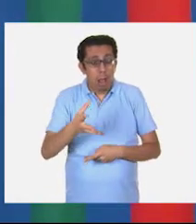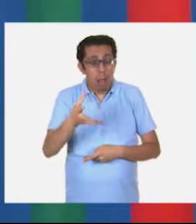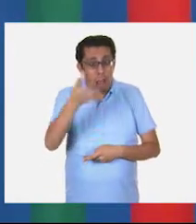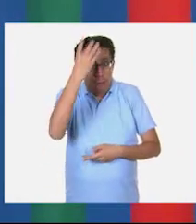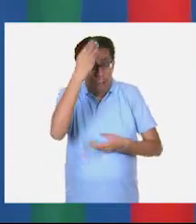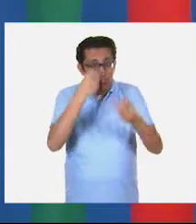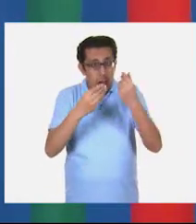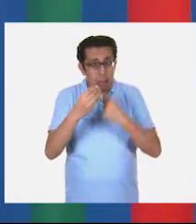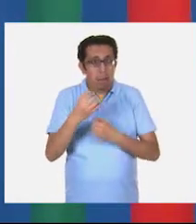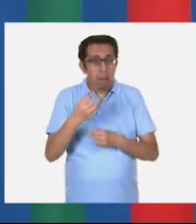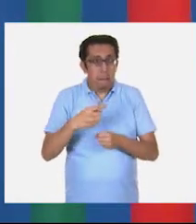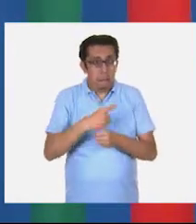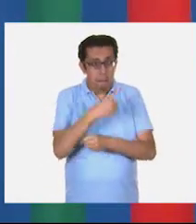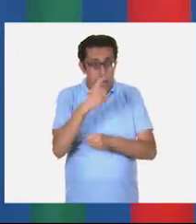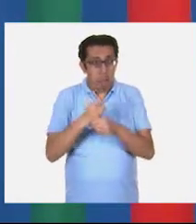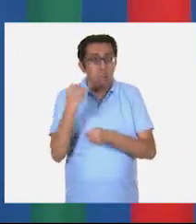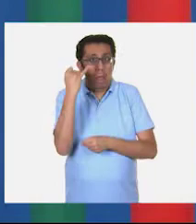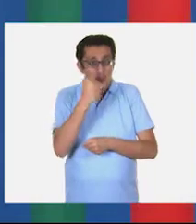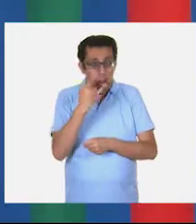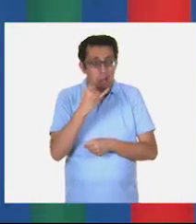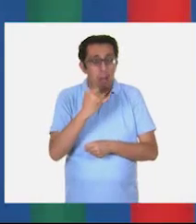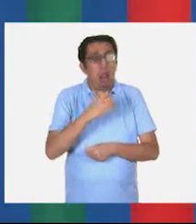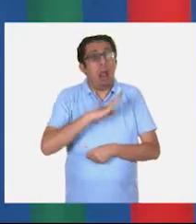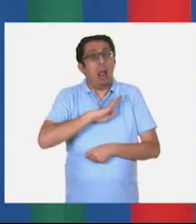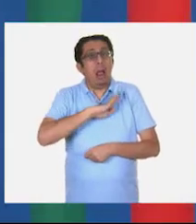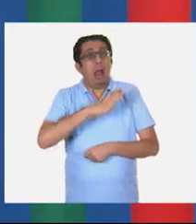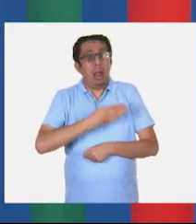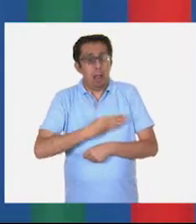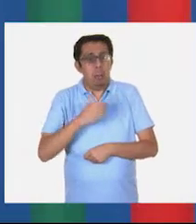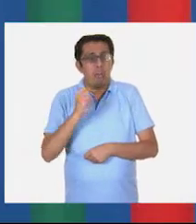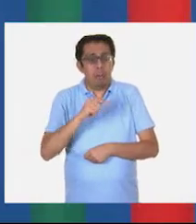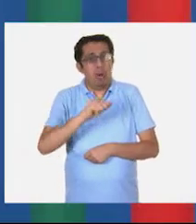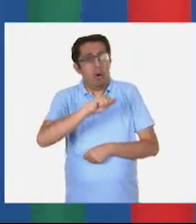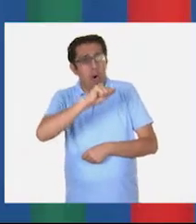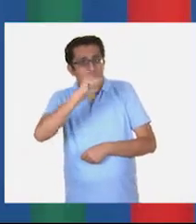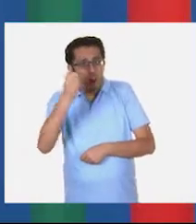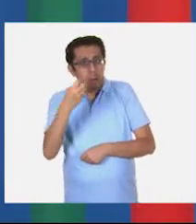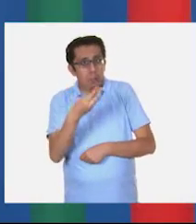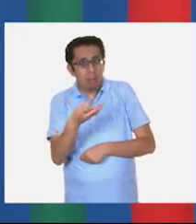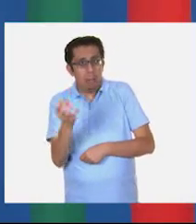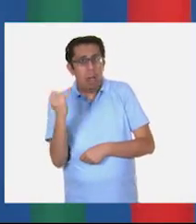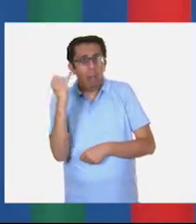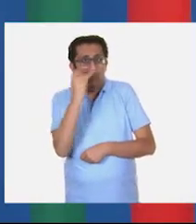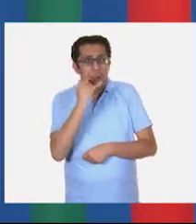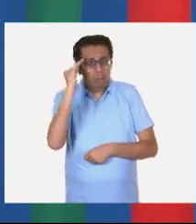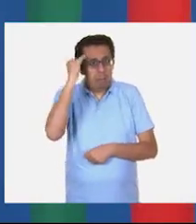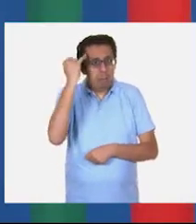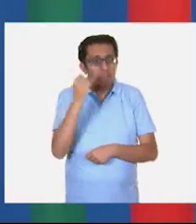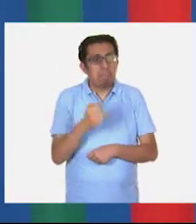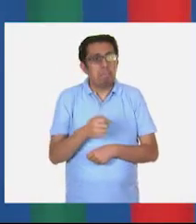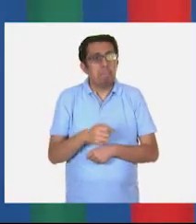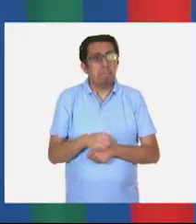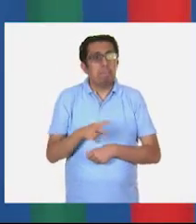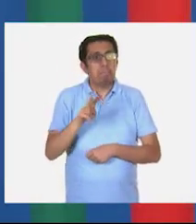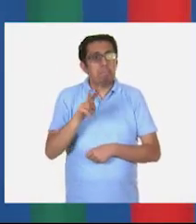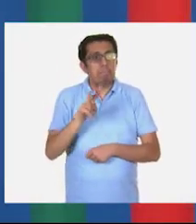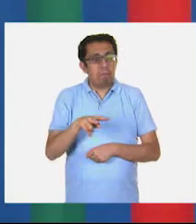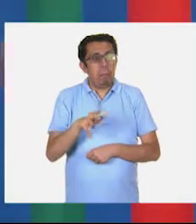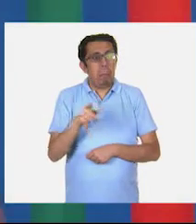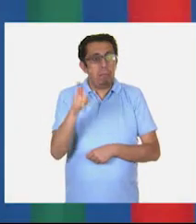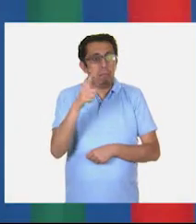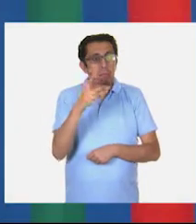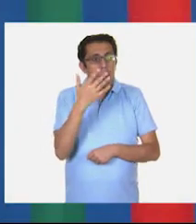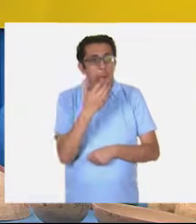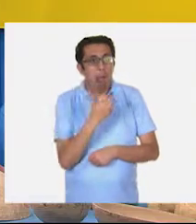lengua materna y el español, una o dos lenguas indígenas más. ¡Ja! Maestro, ¿qué capacidad para aprender